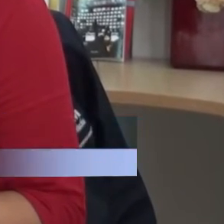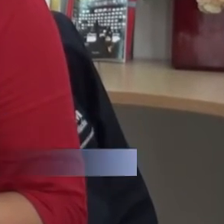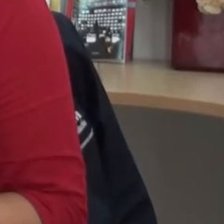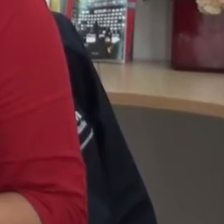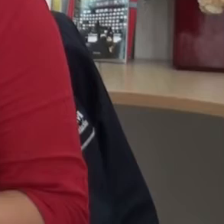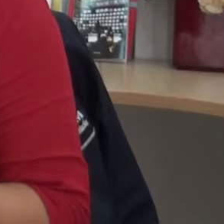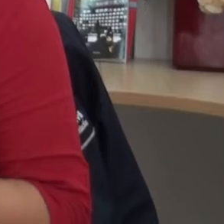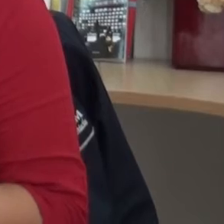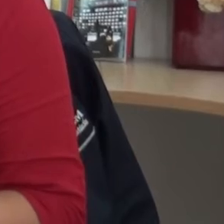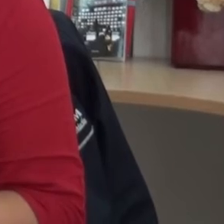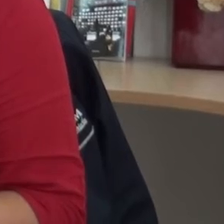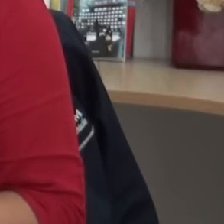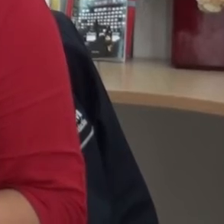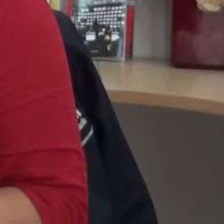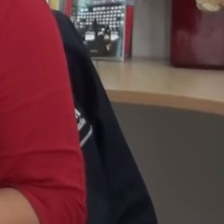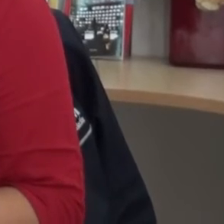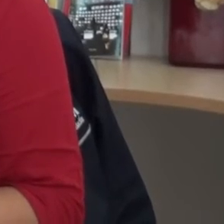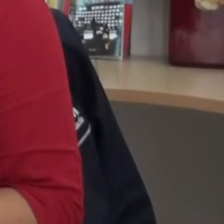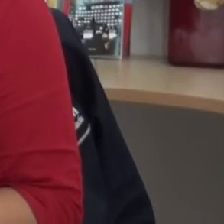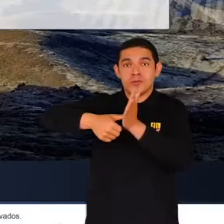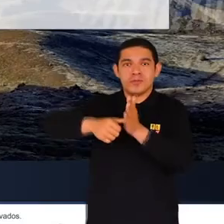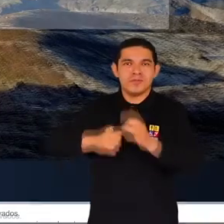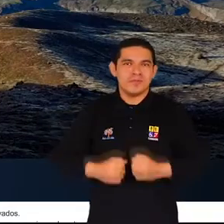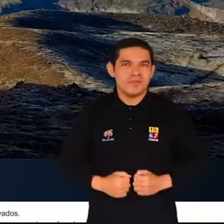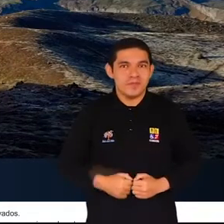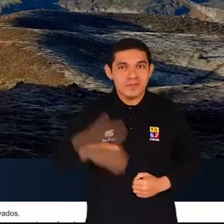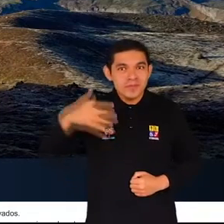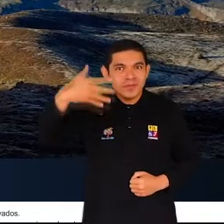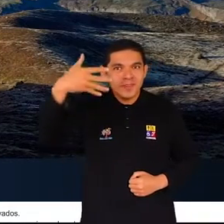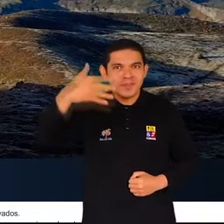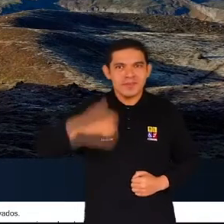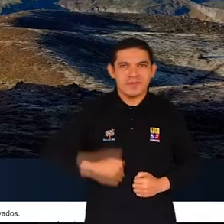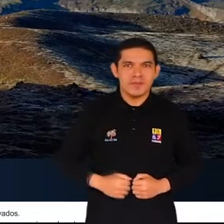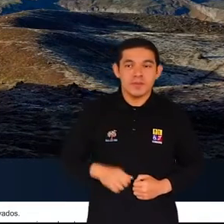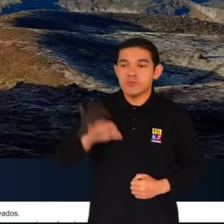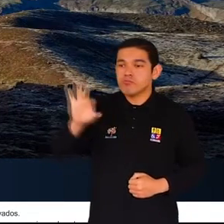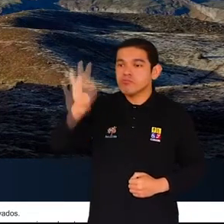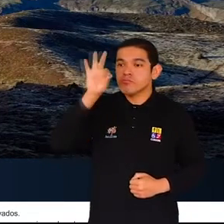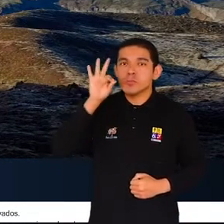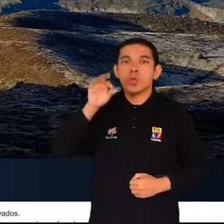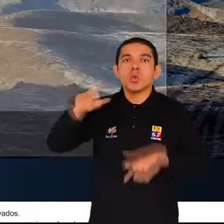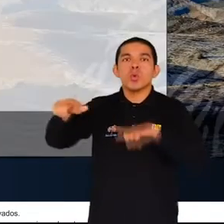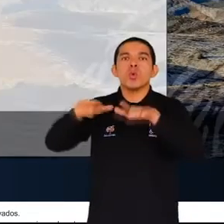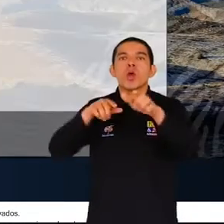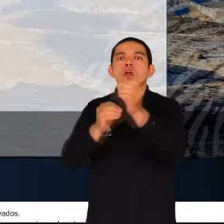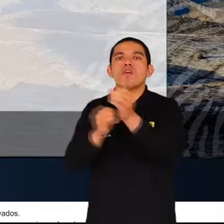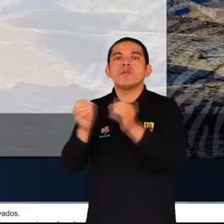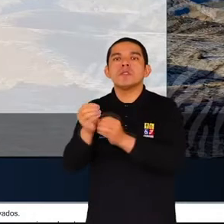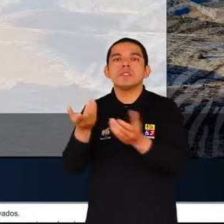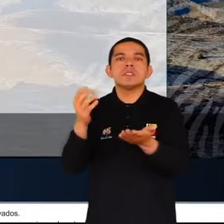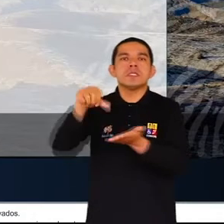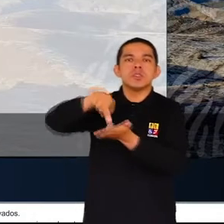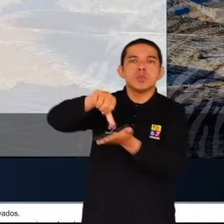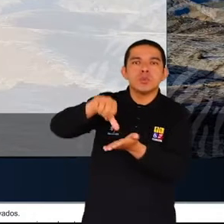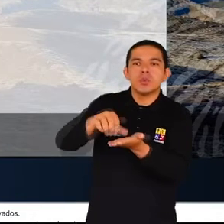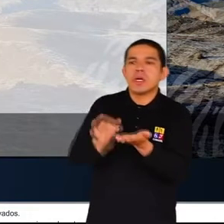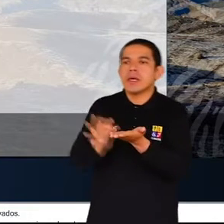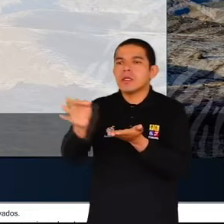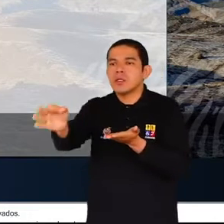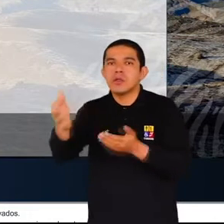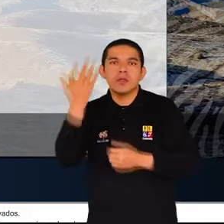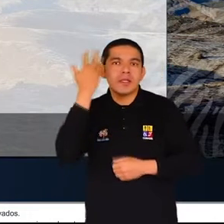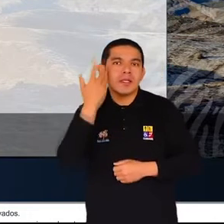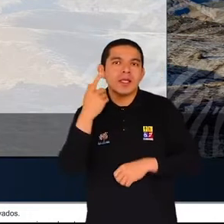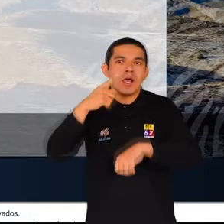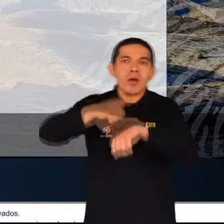algunas novedades que poco a poco iremos informando. En esta herramienta estará disponible la nueva cédula cuyo material es